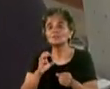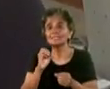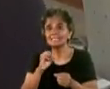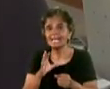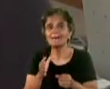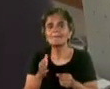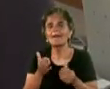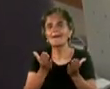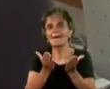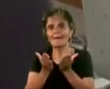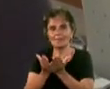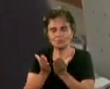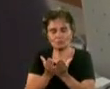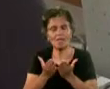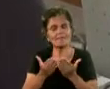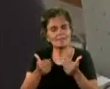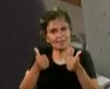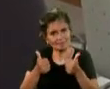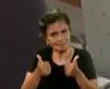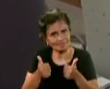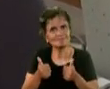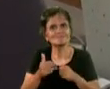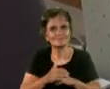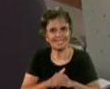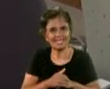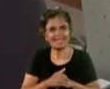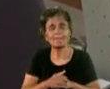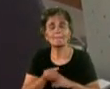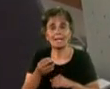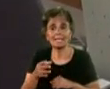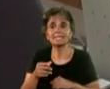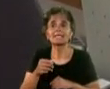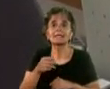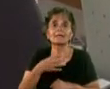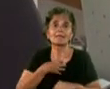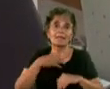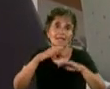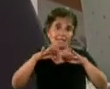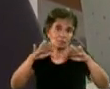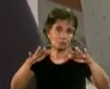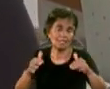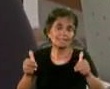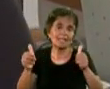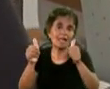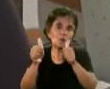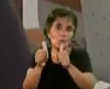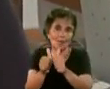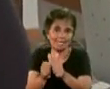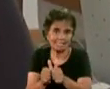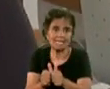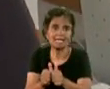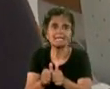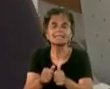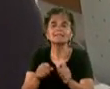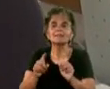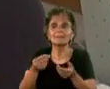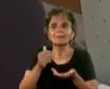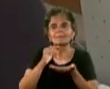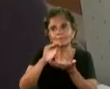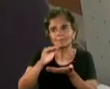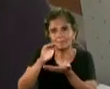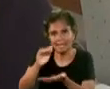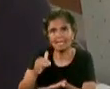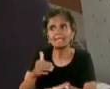estudiantil, que tiene el fin de acompañar a los estudiantes a través de un gabinete de accesibilidad, a través de las becas, a través de